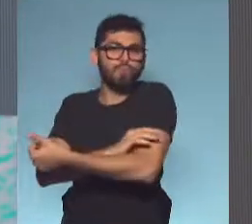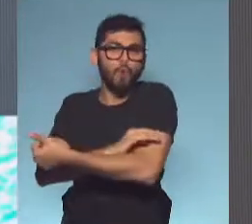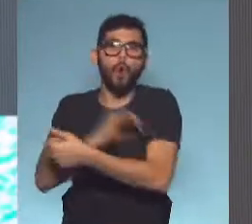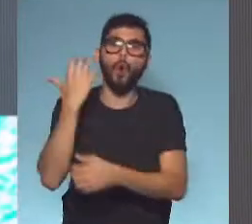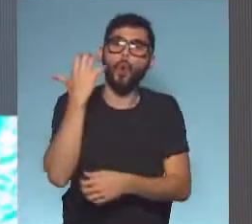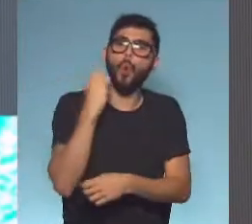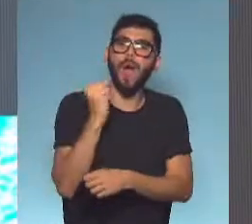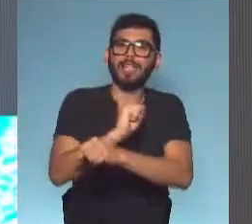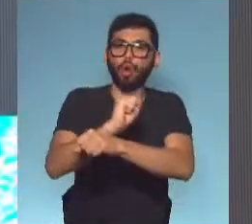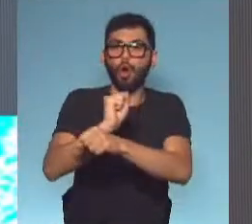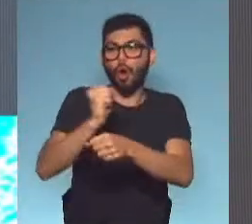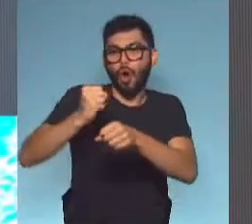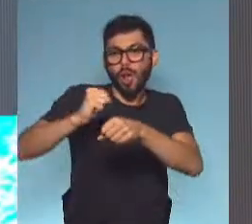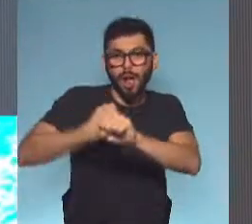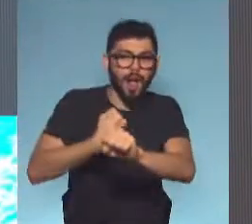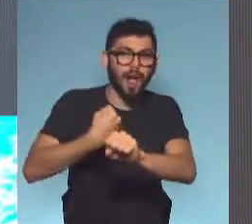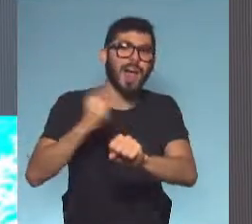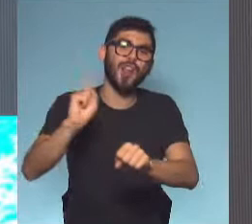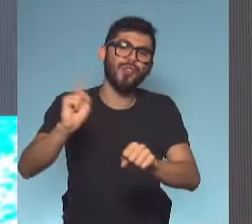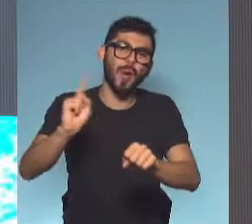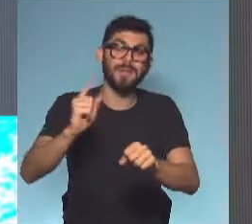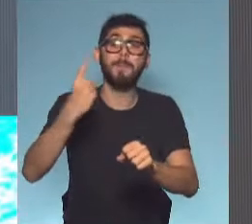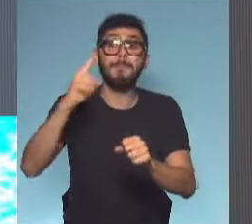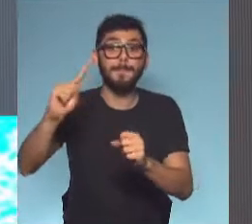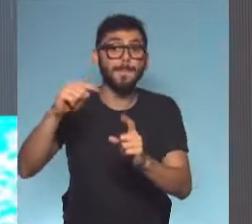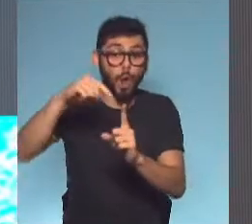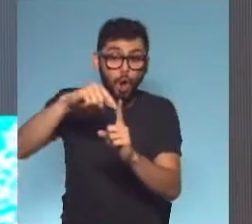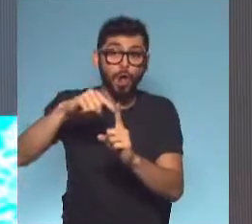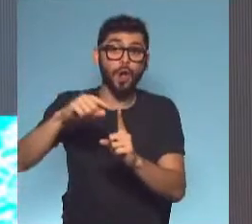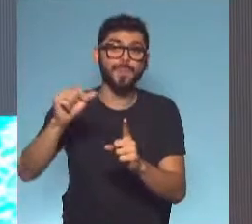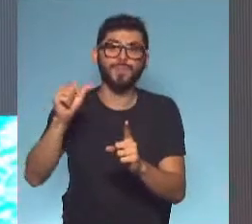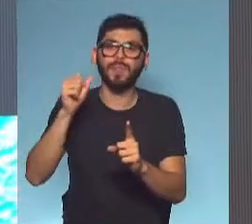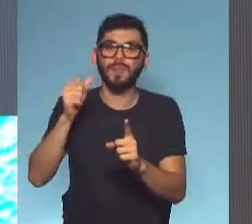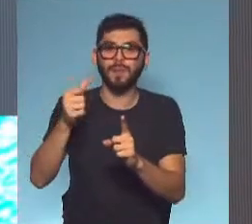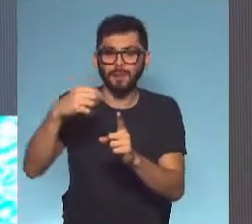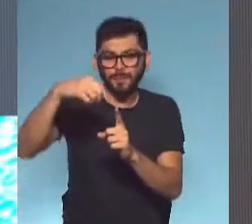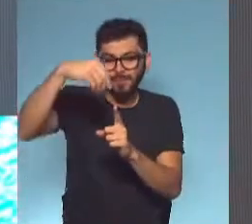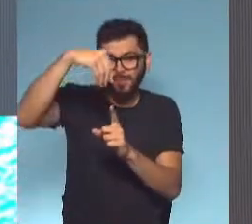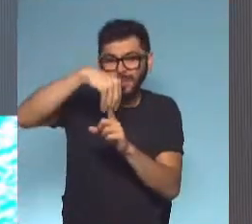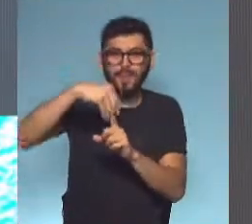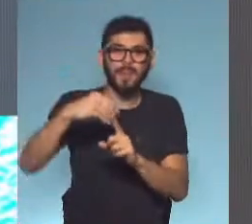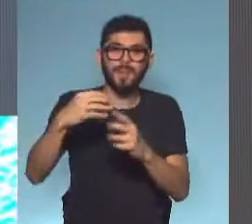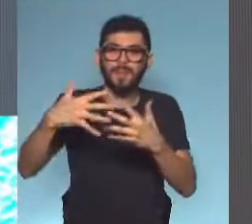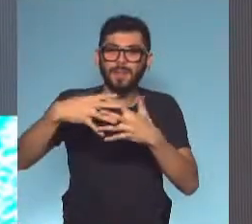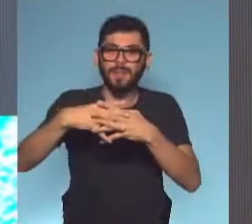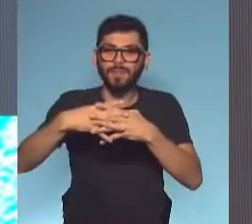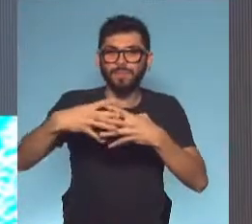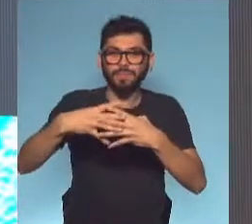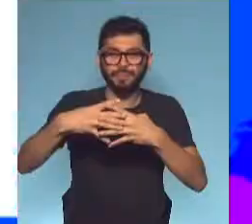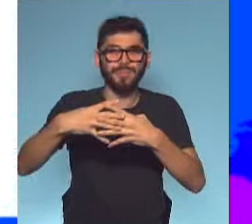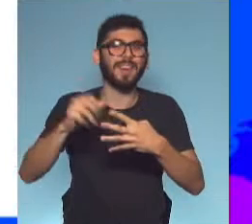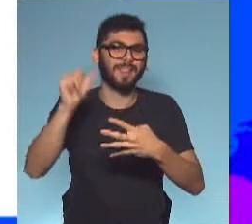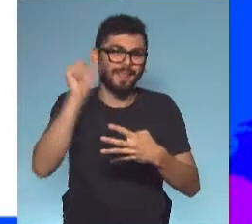hueso. Entonces, sí, lo que puede haber es lesiones del tejido, de los tejidos. Entonces, bien, tener mucho